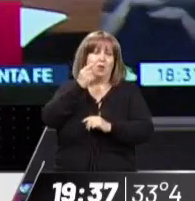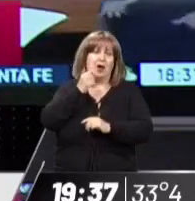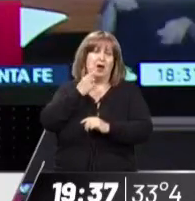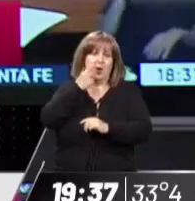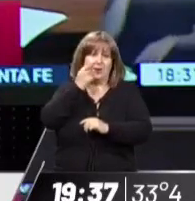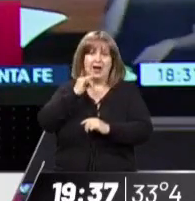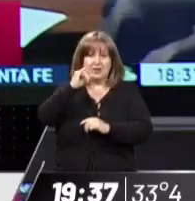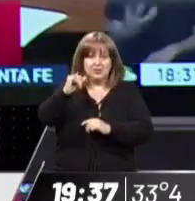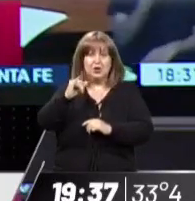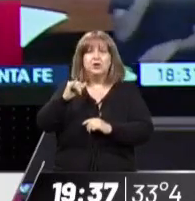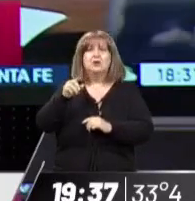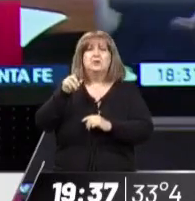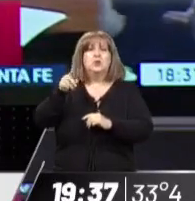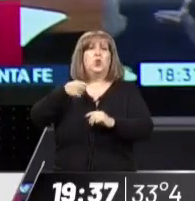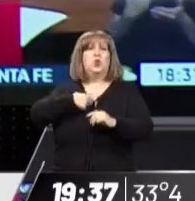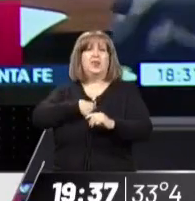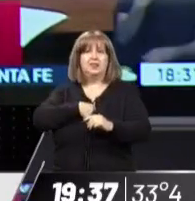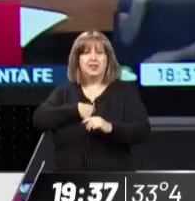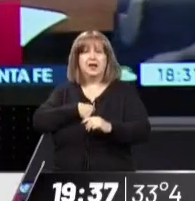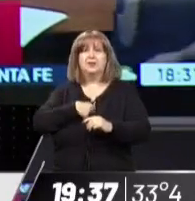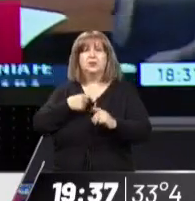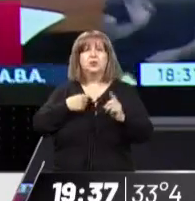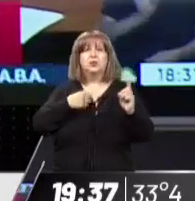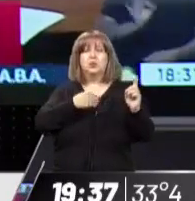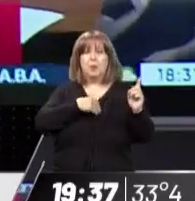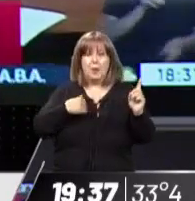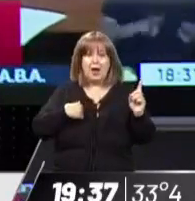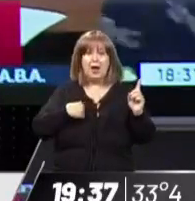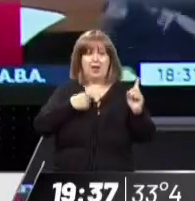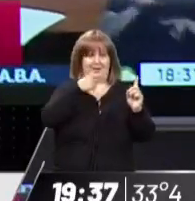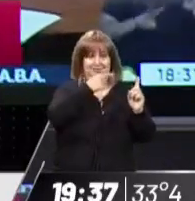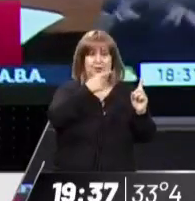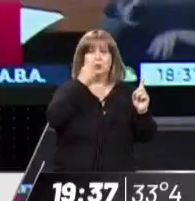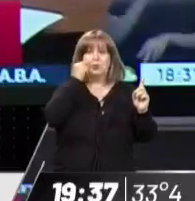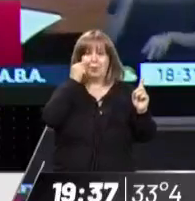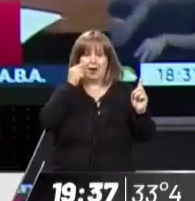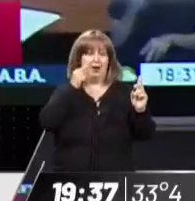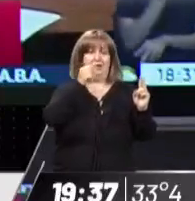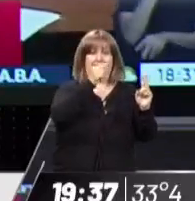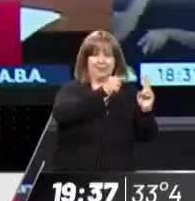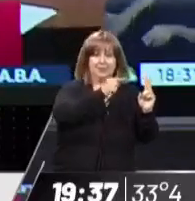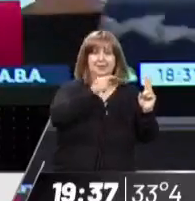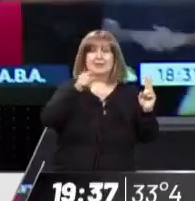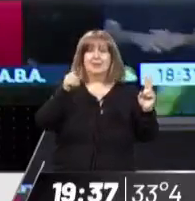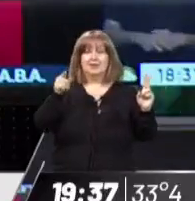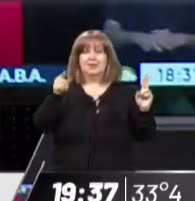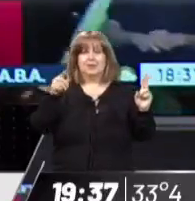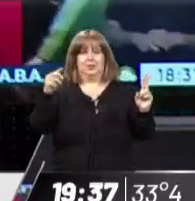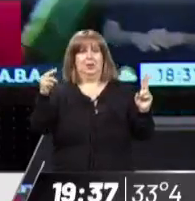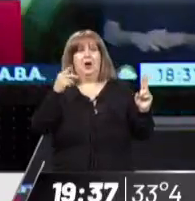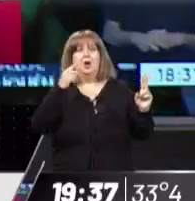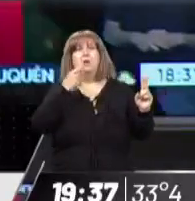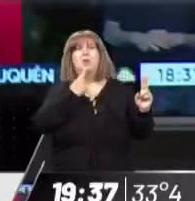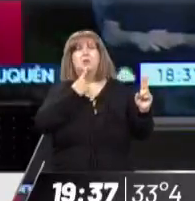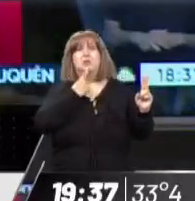la información que les cambia su vida. Totalmente. Entonces, desde abuelas no se los apura, no se los presiona. No se les impone